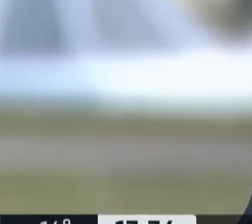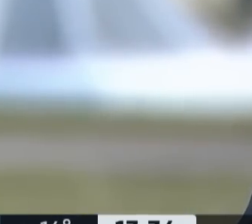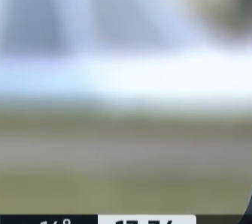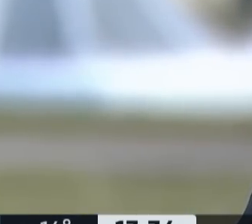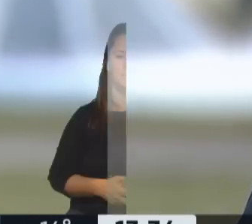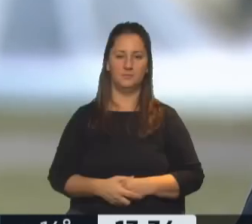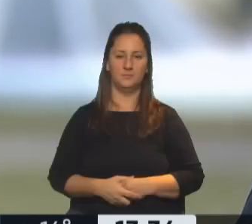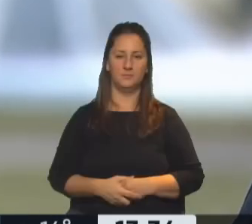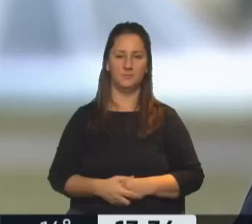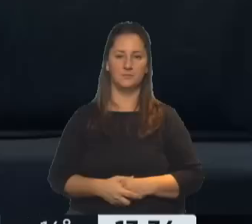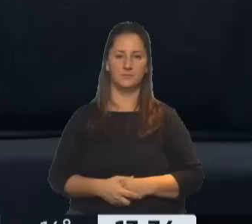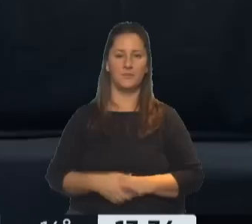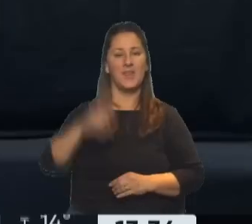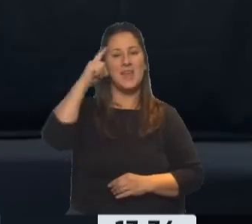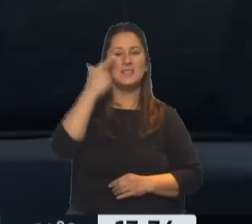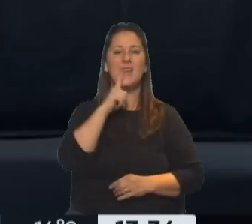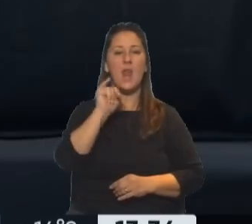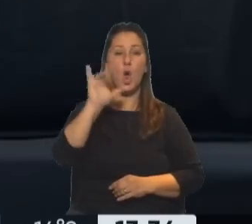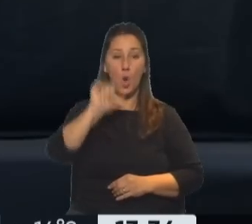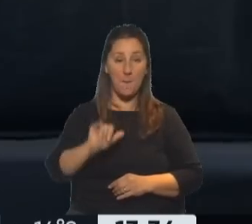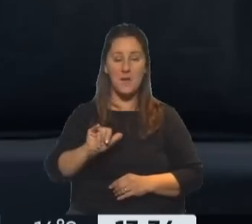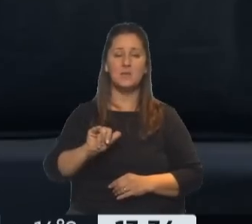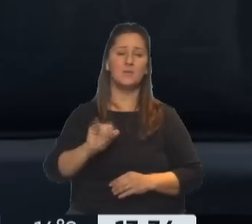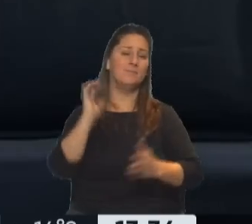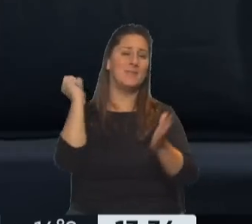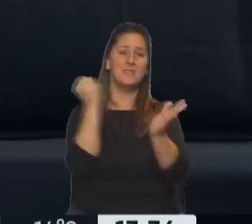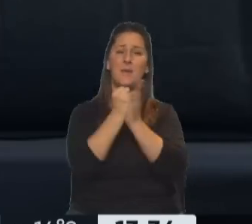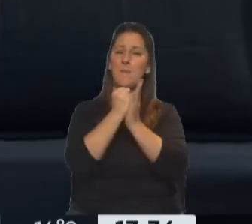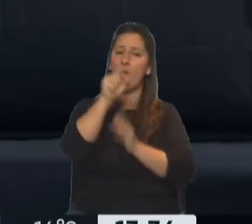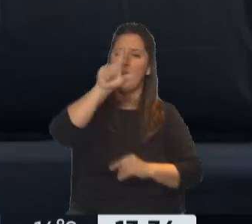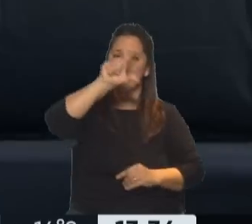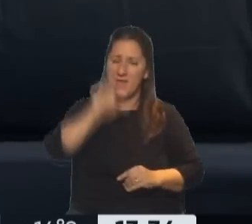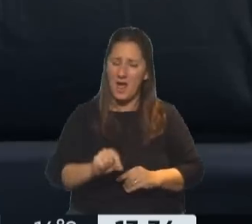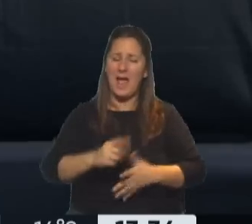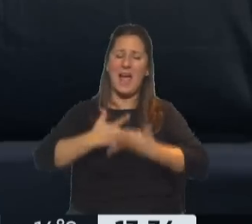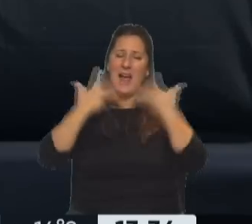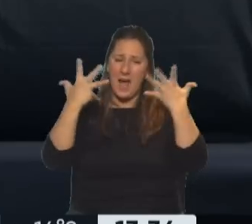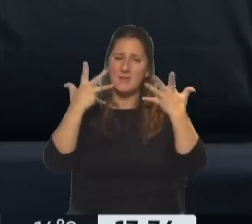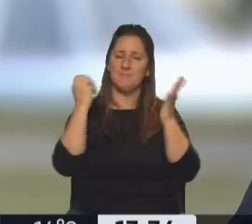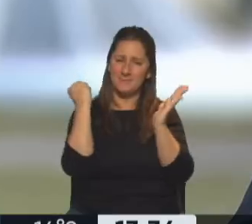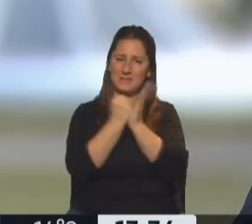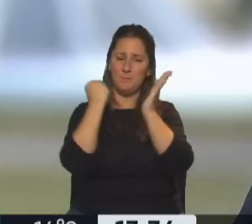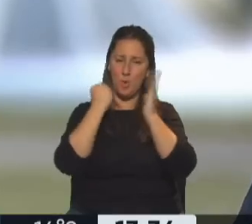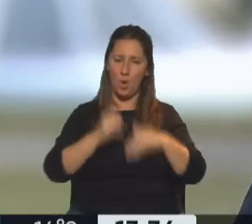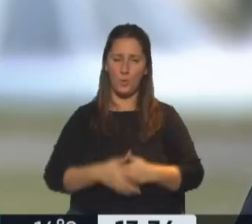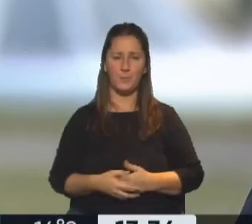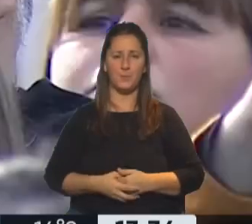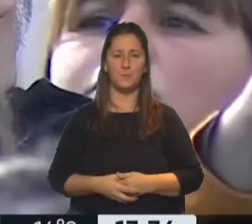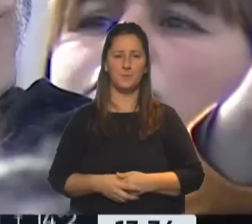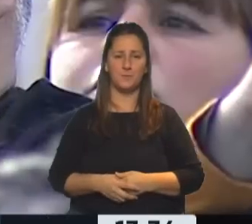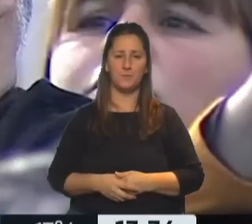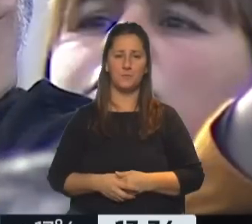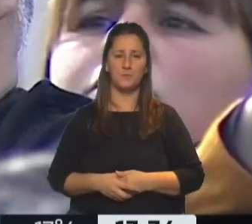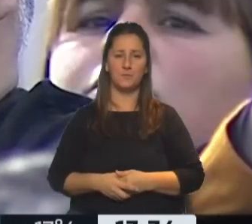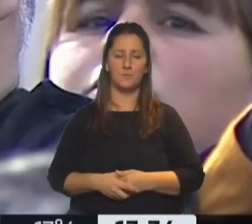Omar, Estanislao López fue para todos nosotros un enorme símbolo del federalismo, enorme símbolo del federalismo.